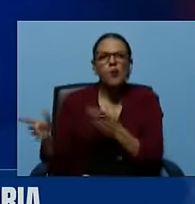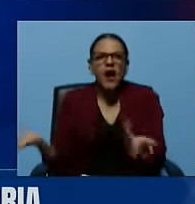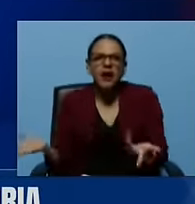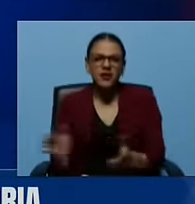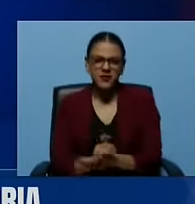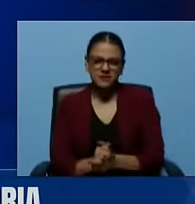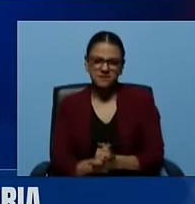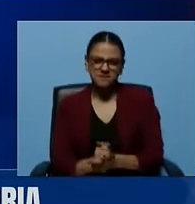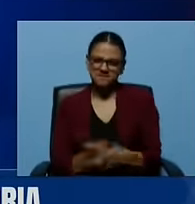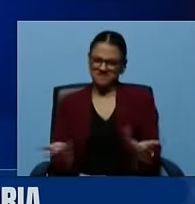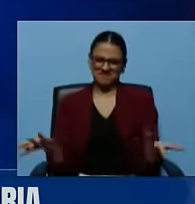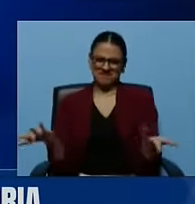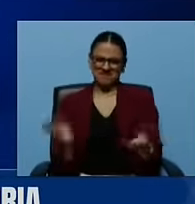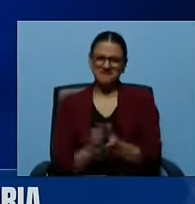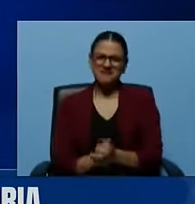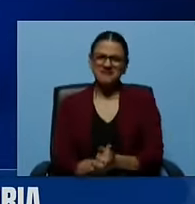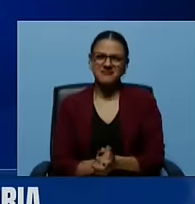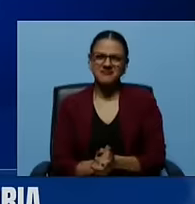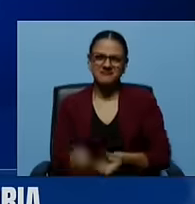¿Ah?